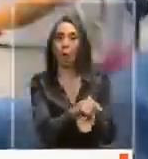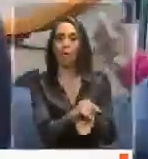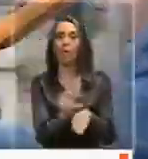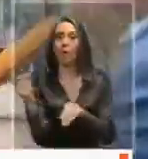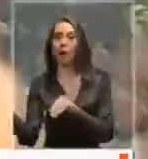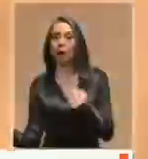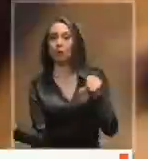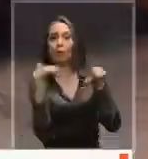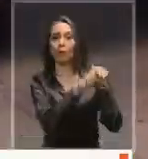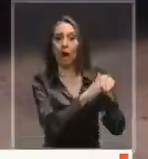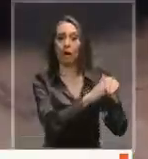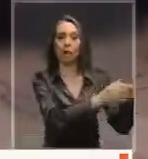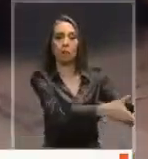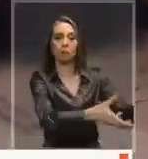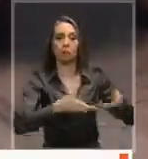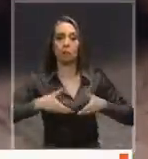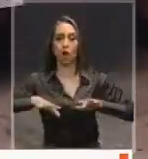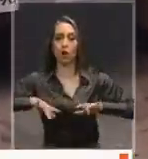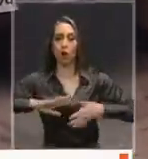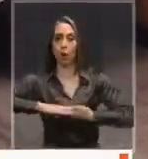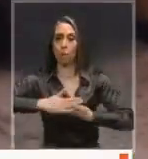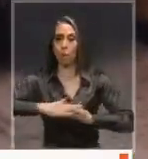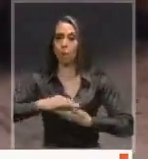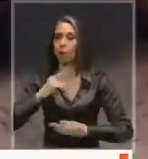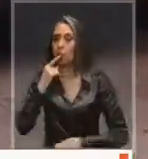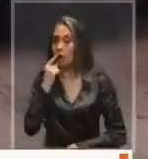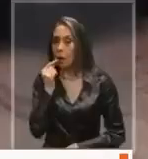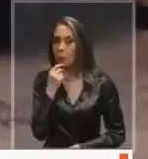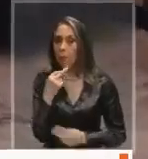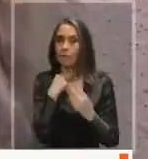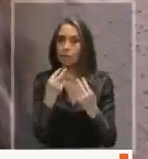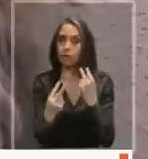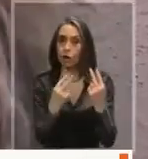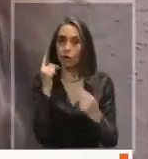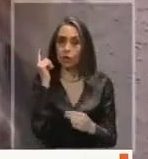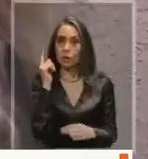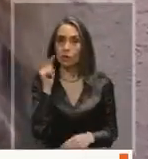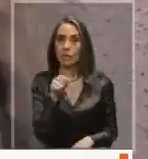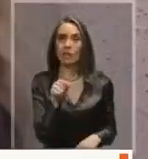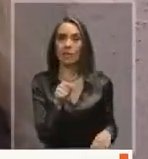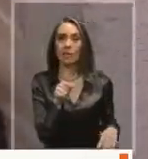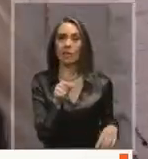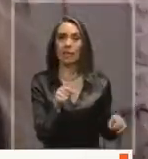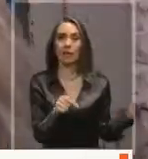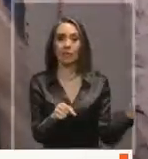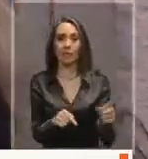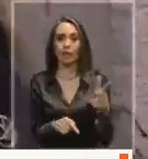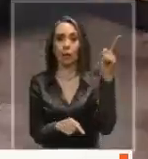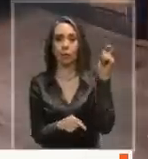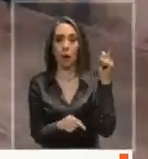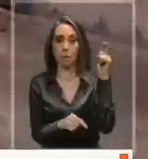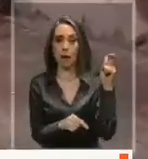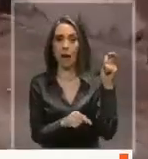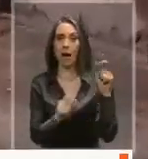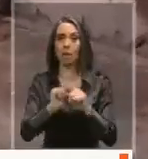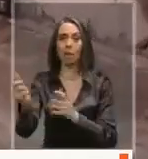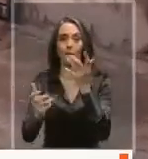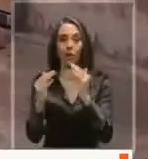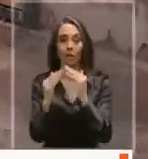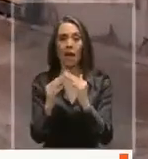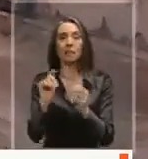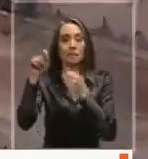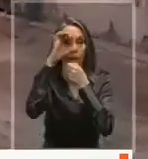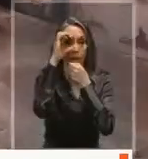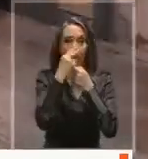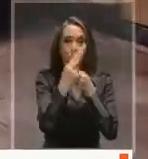recibió los computadores. A ese deberían... Este que pasó baleando quemó esta casa. Un equipo de Tele13